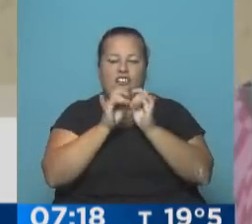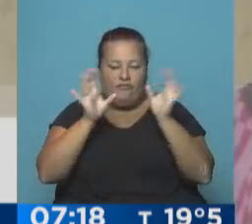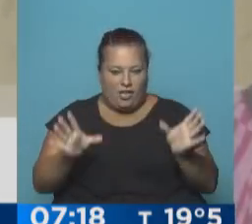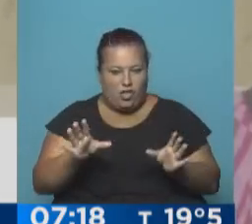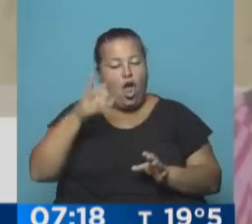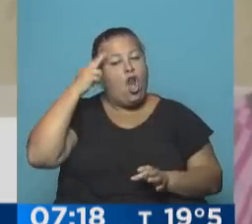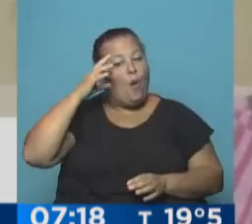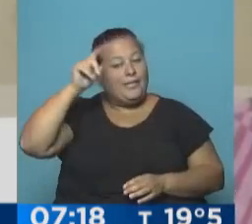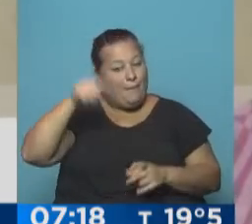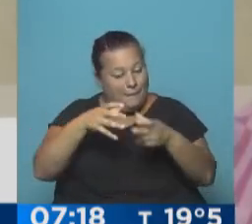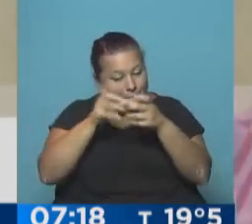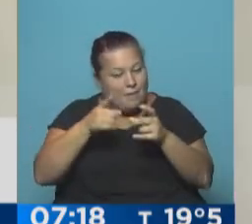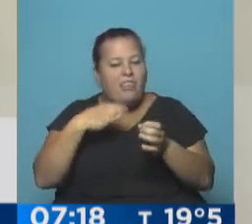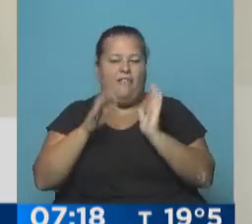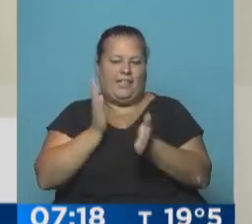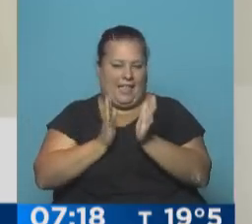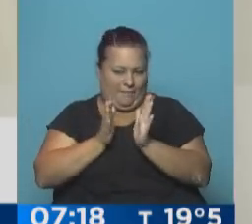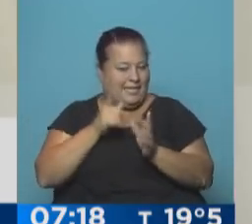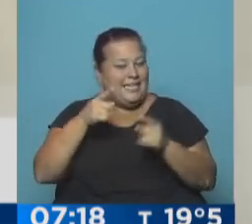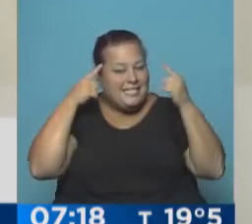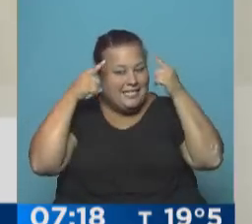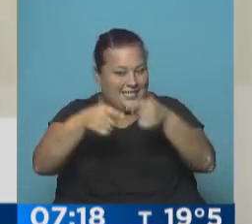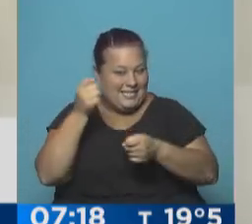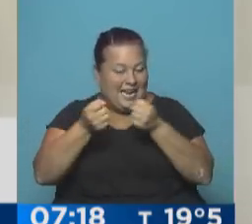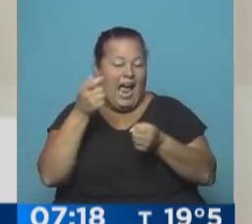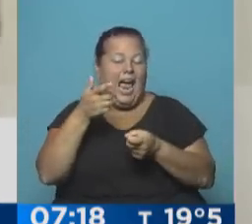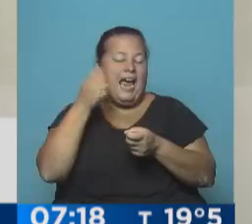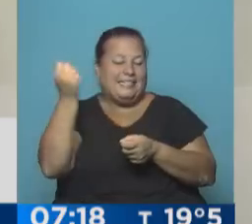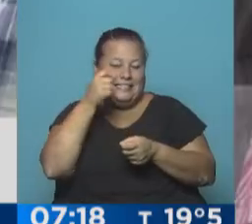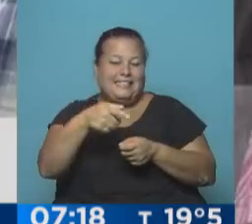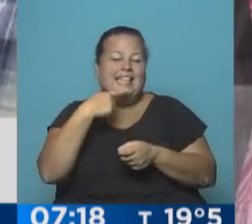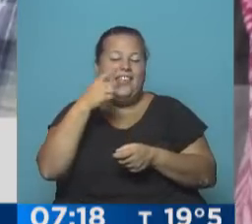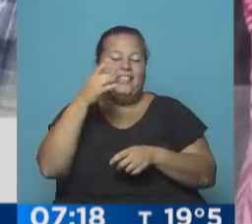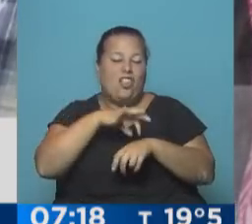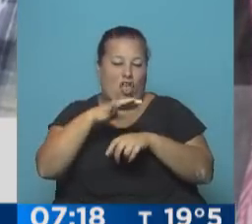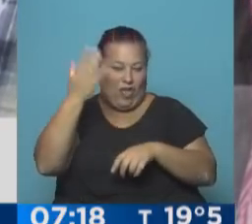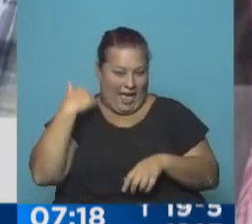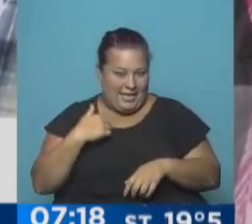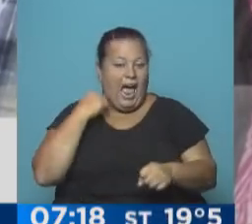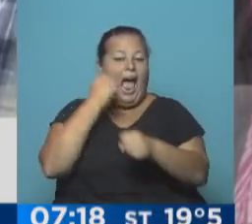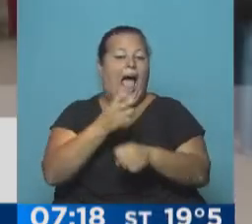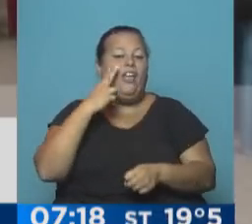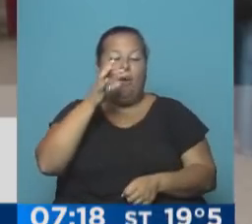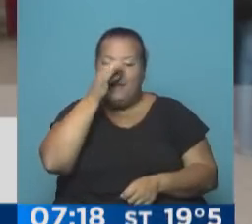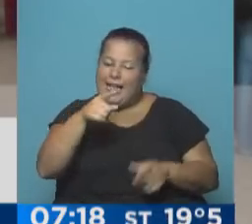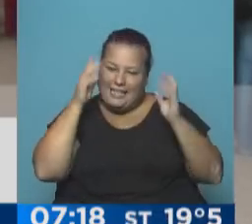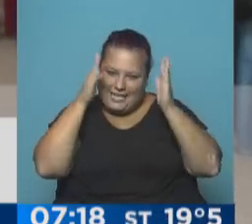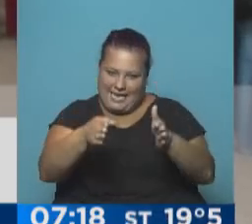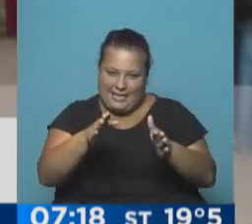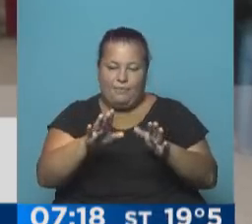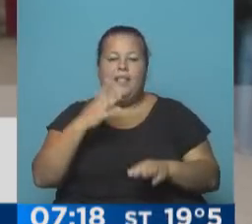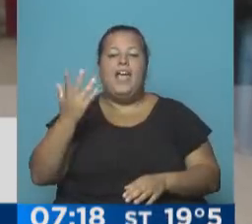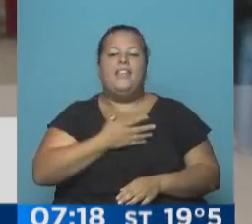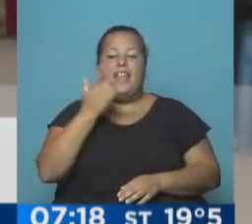el 90 por de ellos reciban tratamiento es el objetivo que nos mencionaba el doctor Sergio esni el día de ayer hasta el 2020 Esa es la meta y el